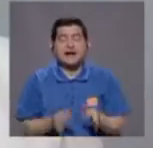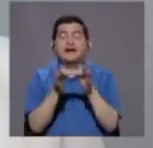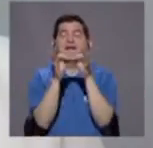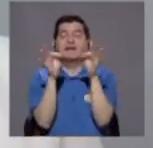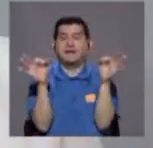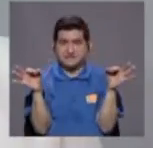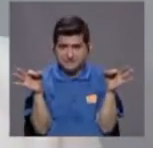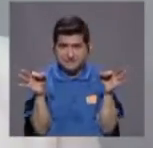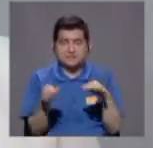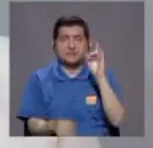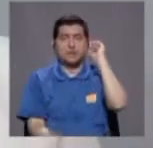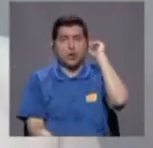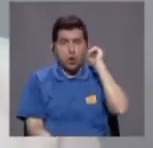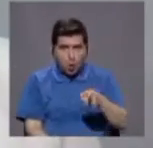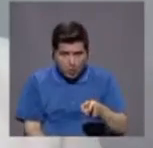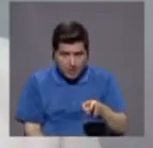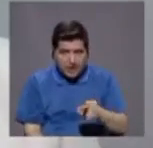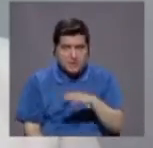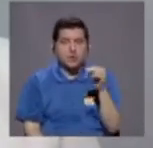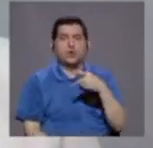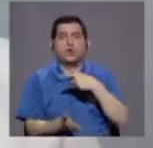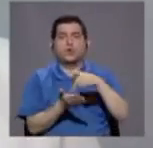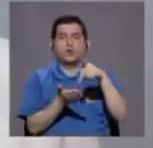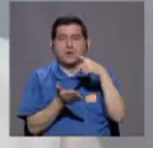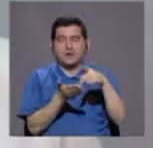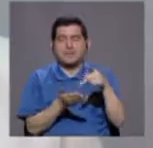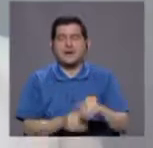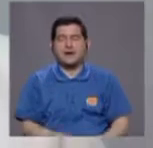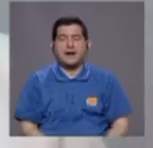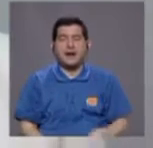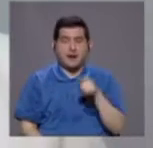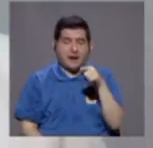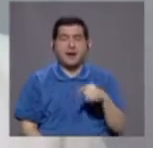gratuita, obligatoria y costeada por el Estado.